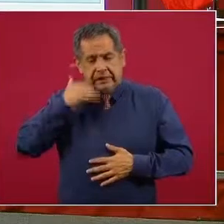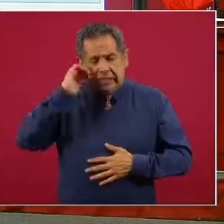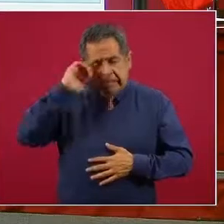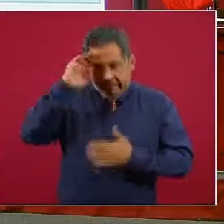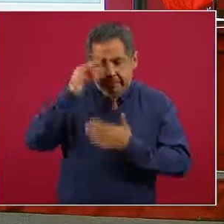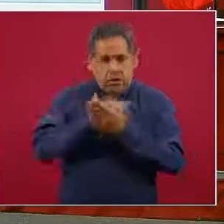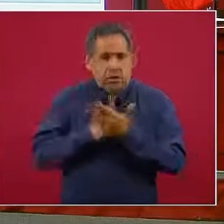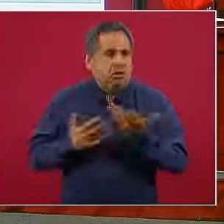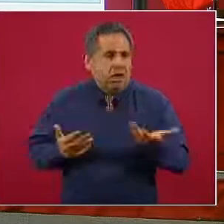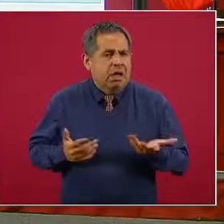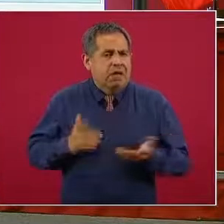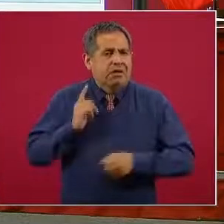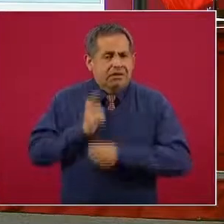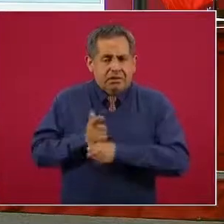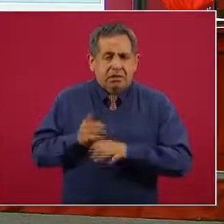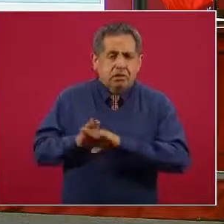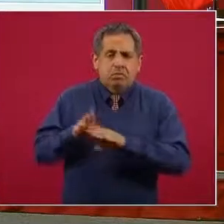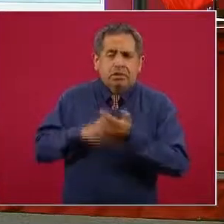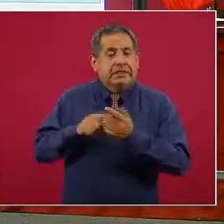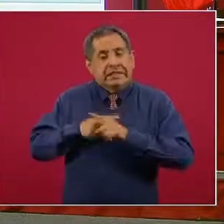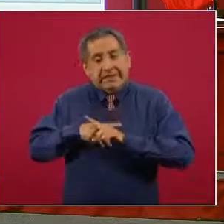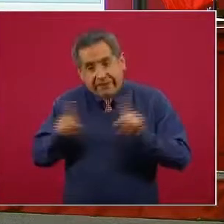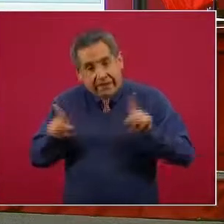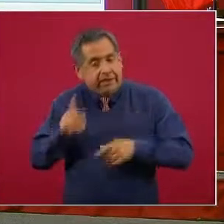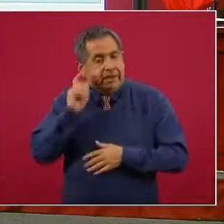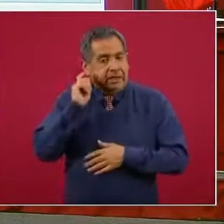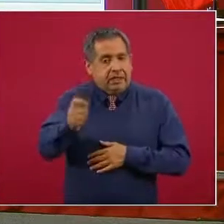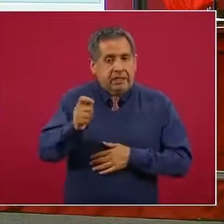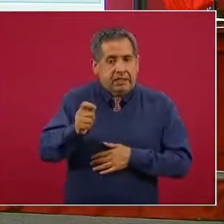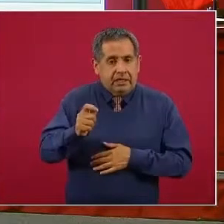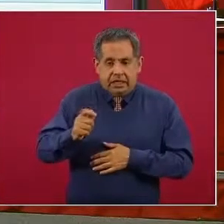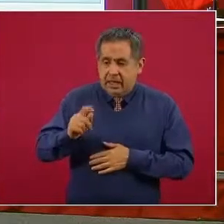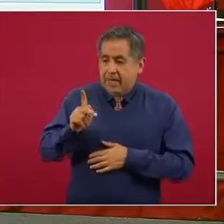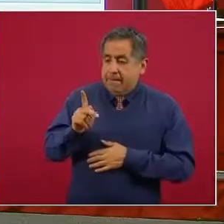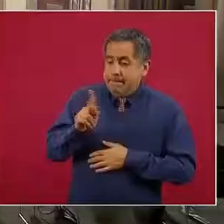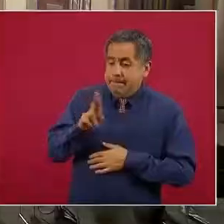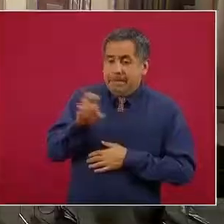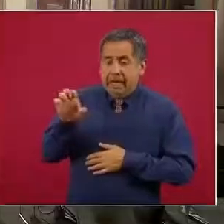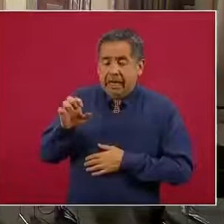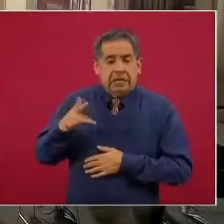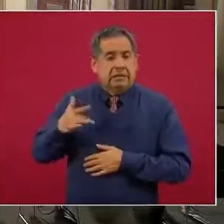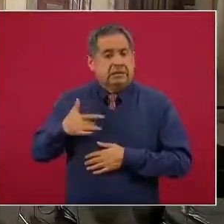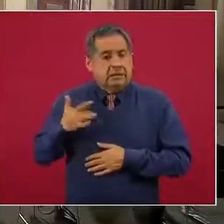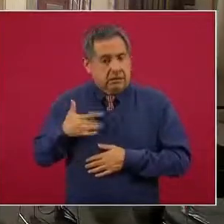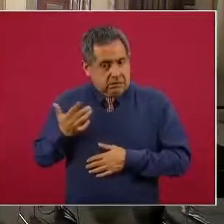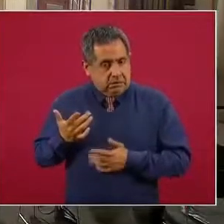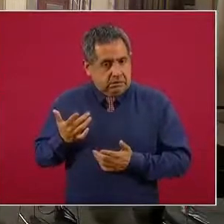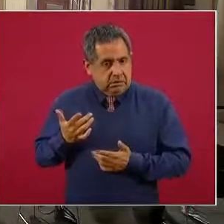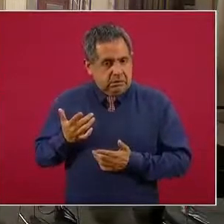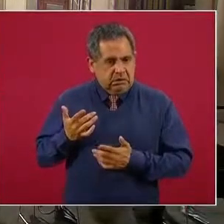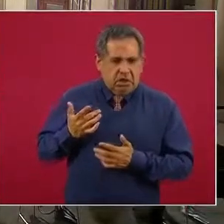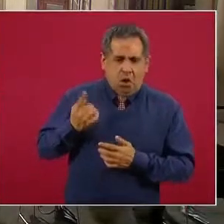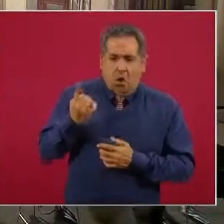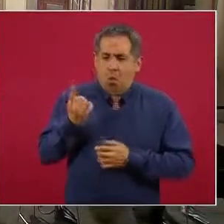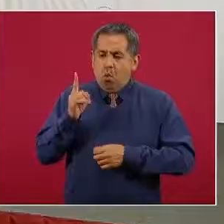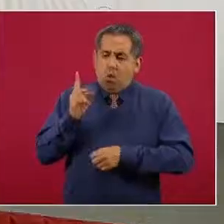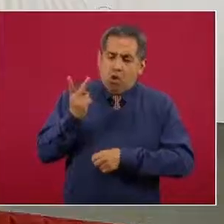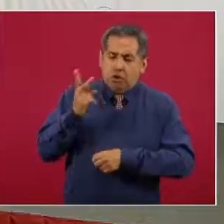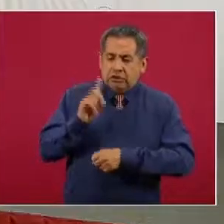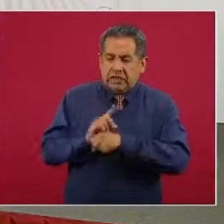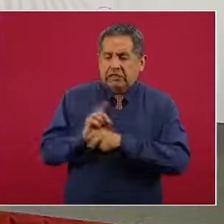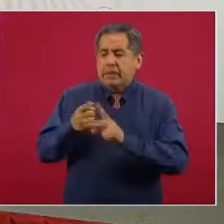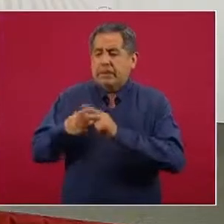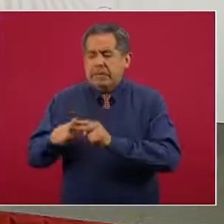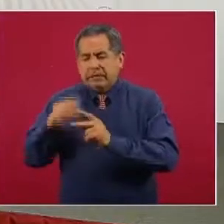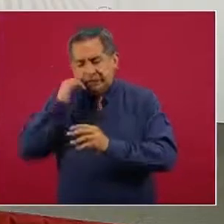hemos comentado extensamente que es muy diferente la persona presintomática, la persona que está 1 o 2 días antes de iniciar